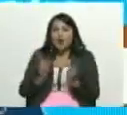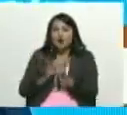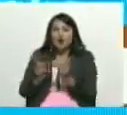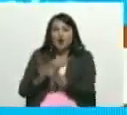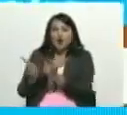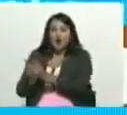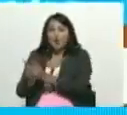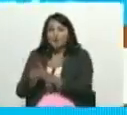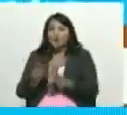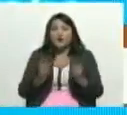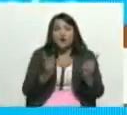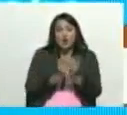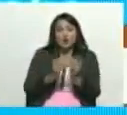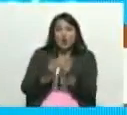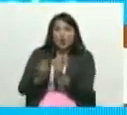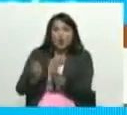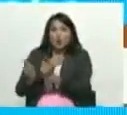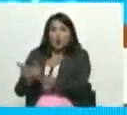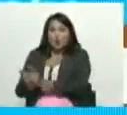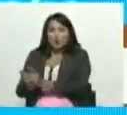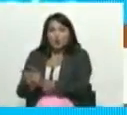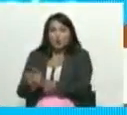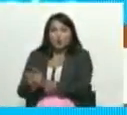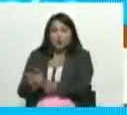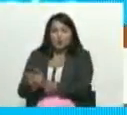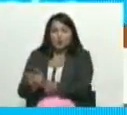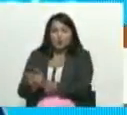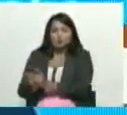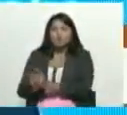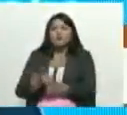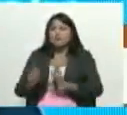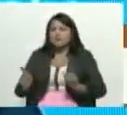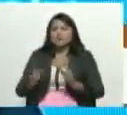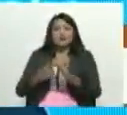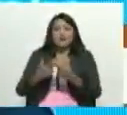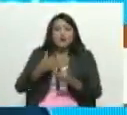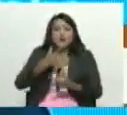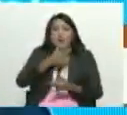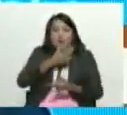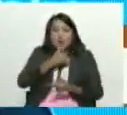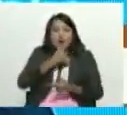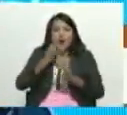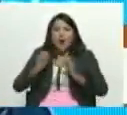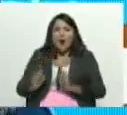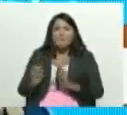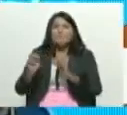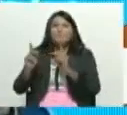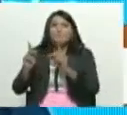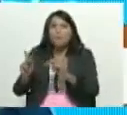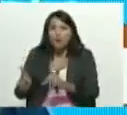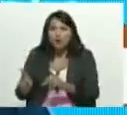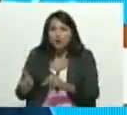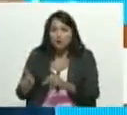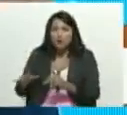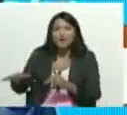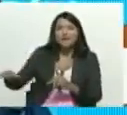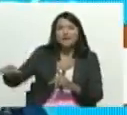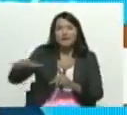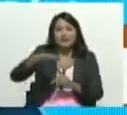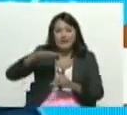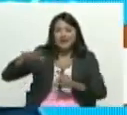acotarnos a la mínima expresión la posibilidad de nombrarnos y nombrar el mundo de construir